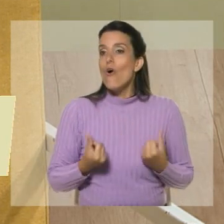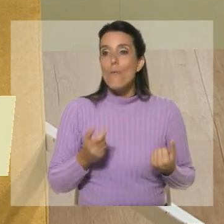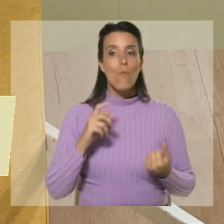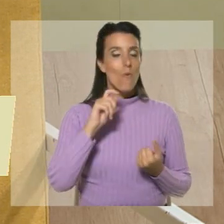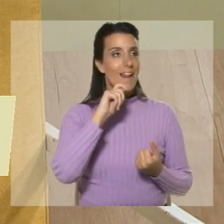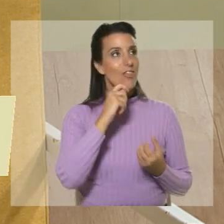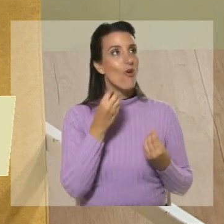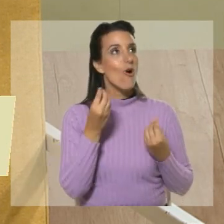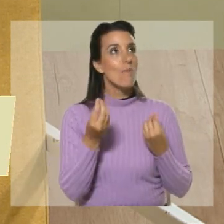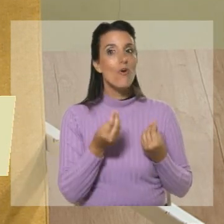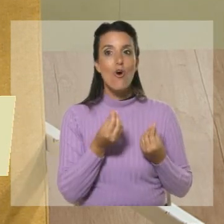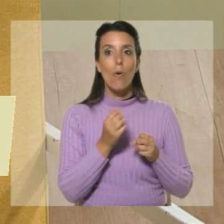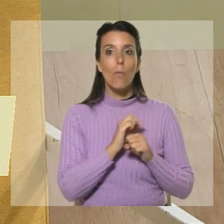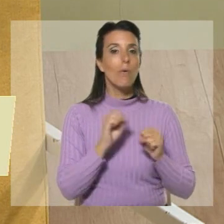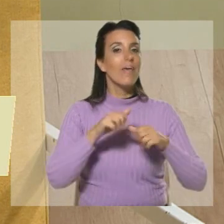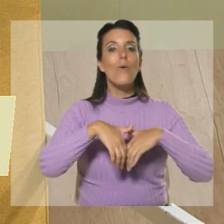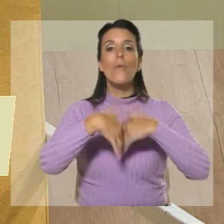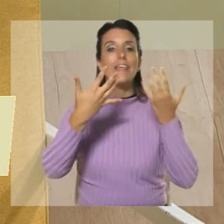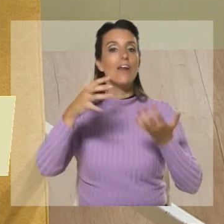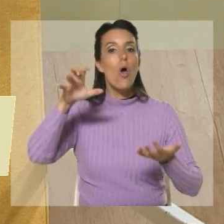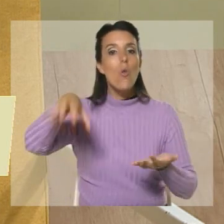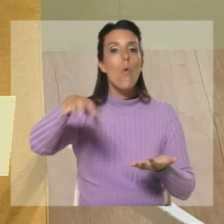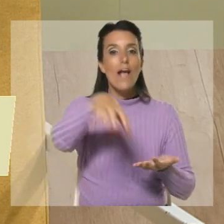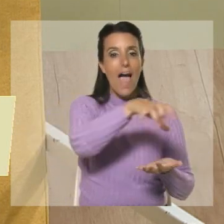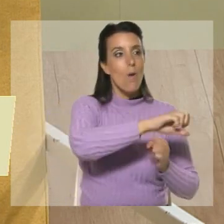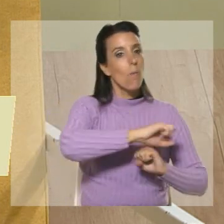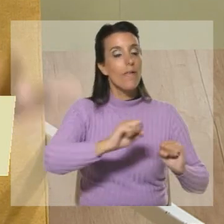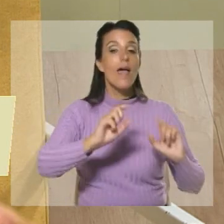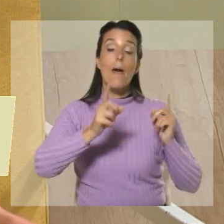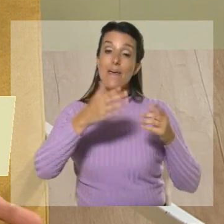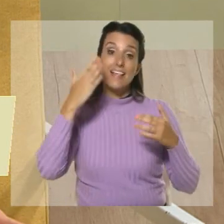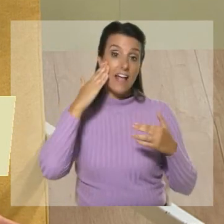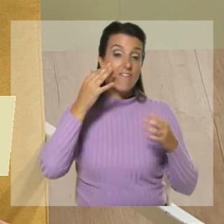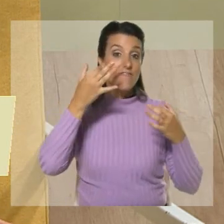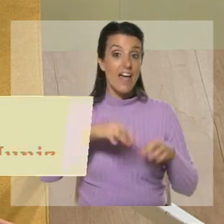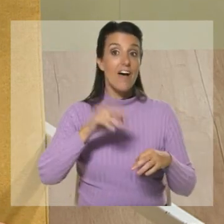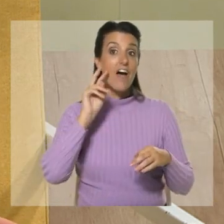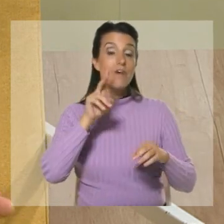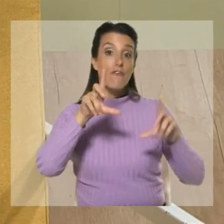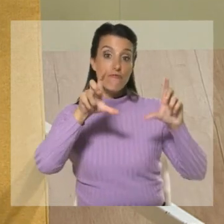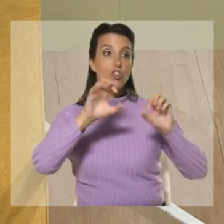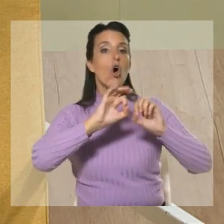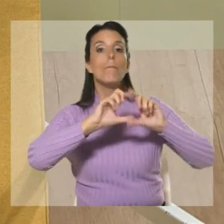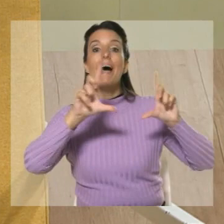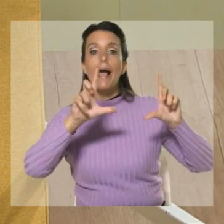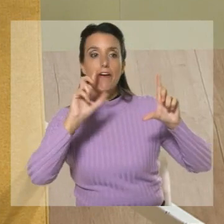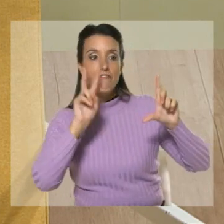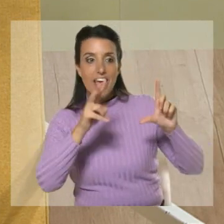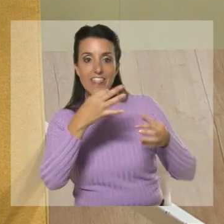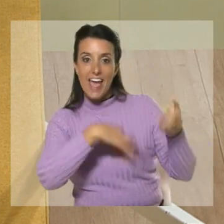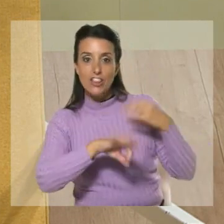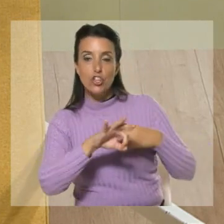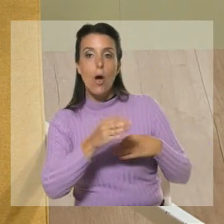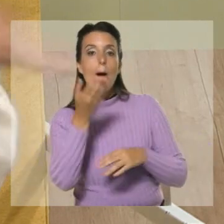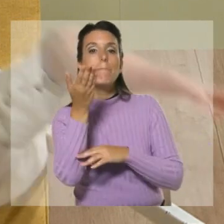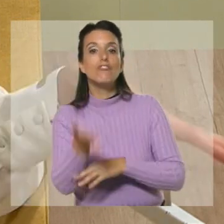esto de que se puede hacer en cualquier lado. También es cierto que si vos ves las fotografías o imágenes de la obra, Clara, que es el personaje del